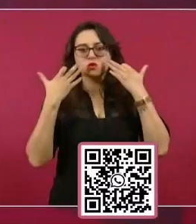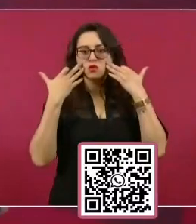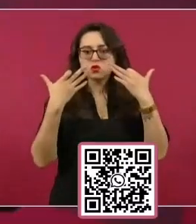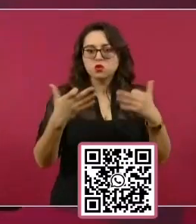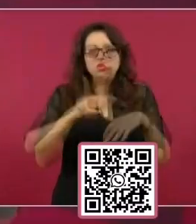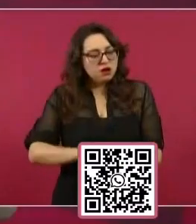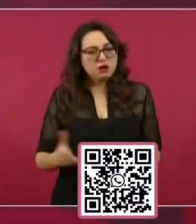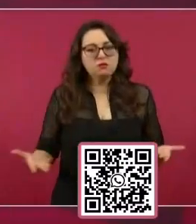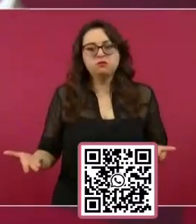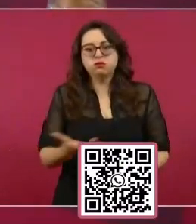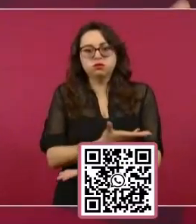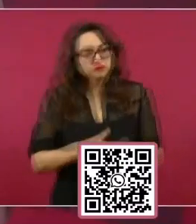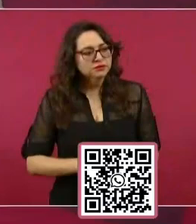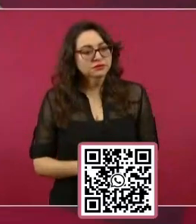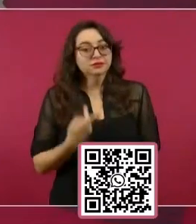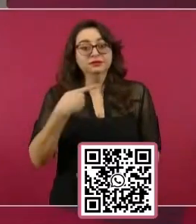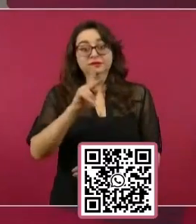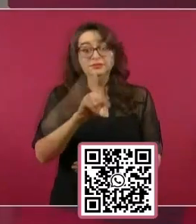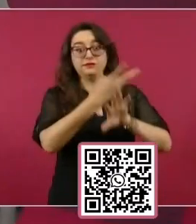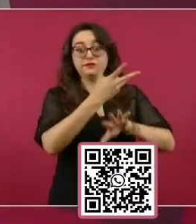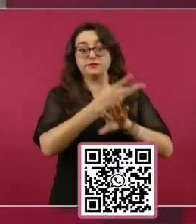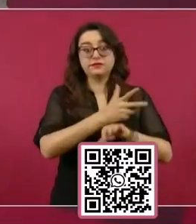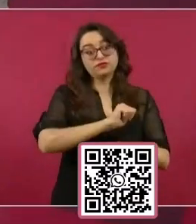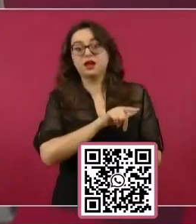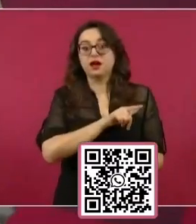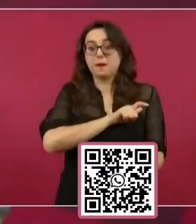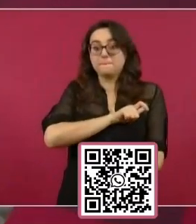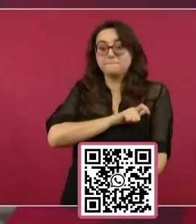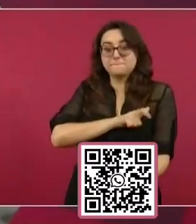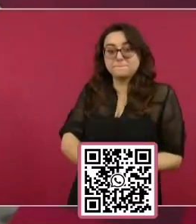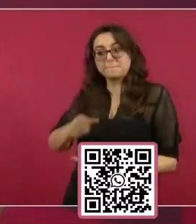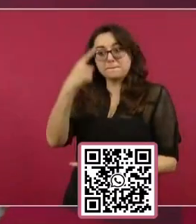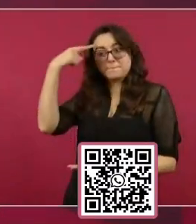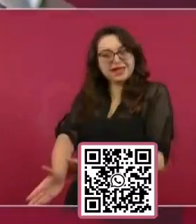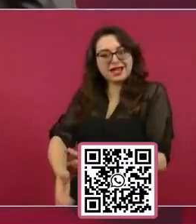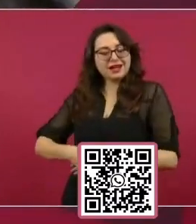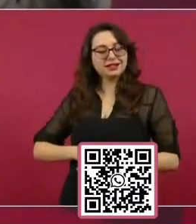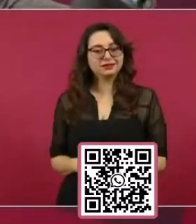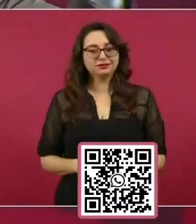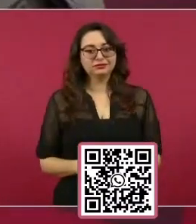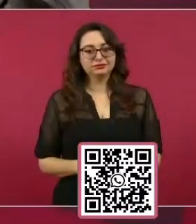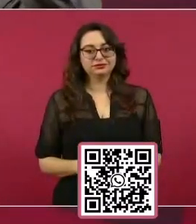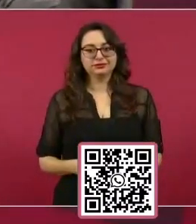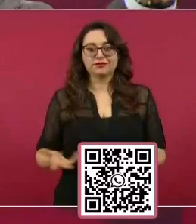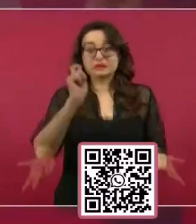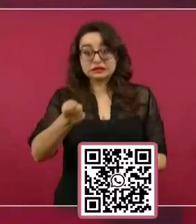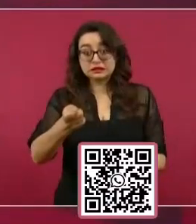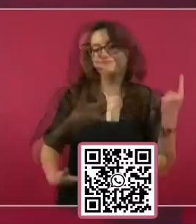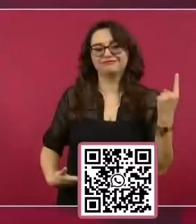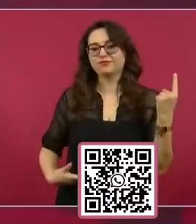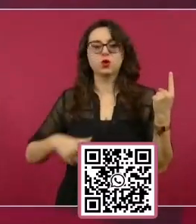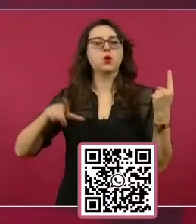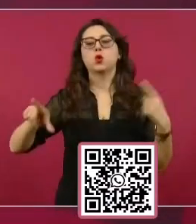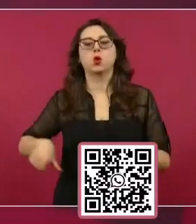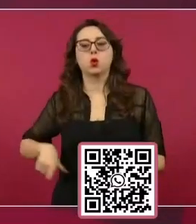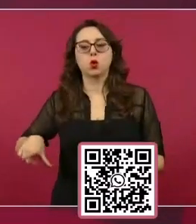Ahora resulta que es cuando más estamos sintiendo injerencia, no del presidente. Es que el gobierno de Estados Unidos, hay que entenderlo, es en